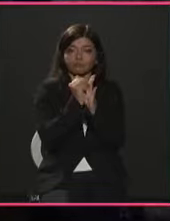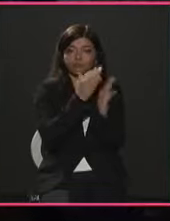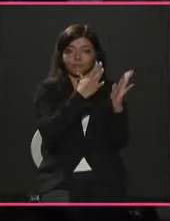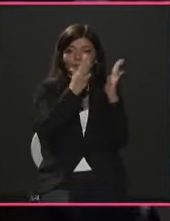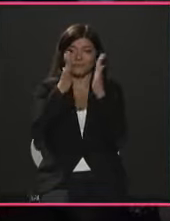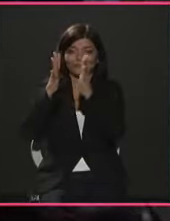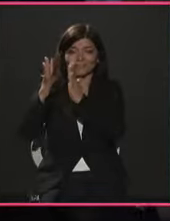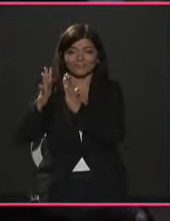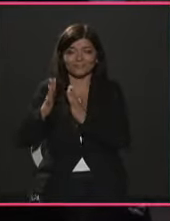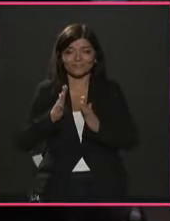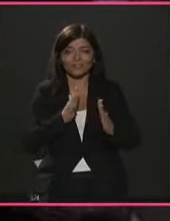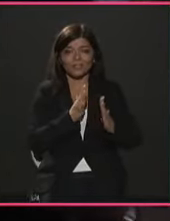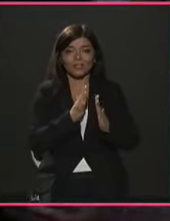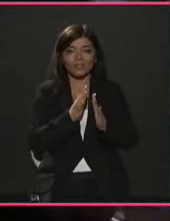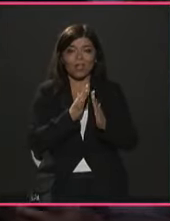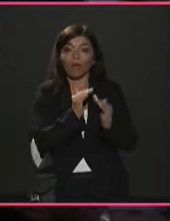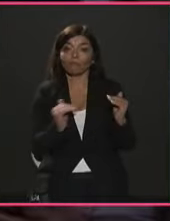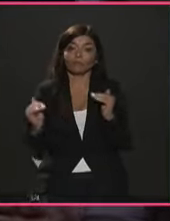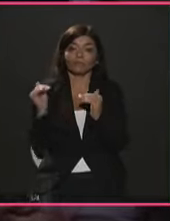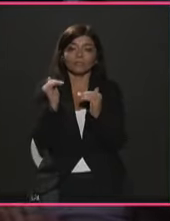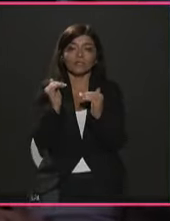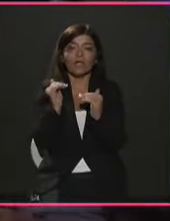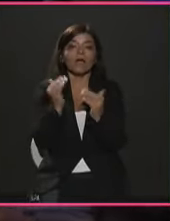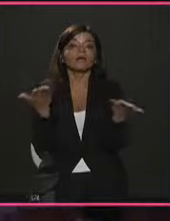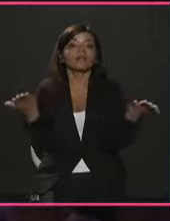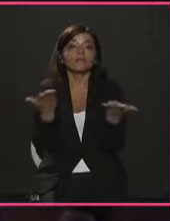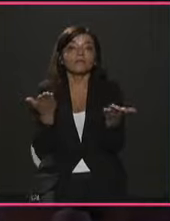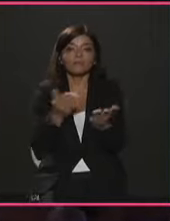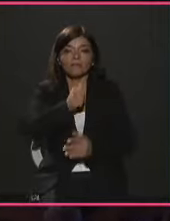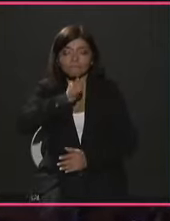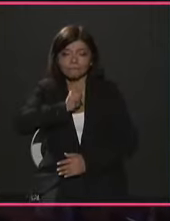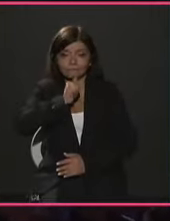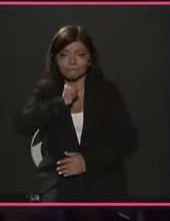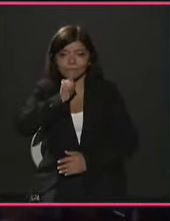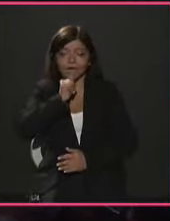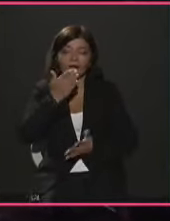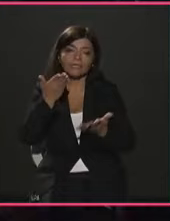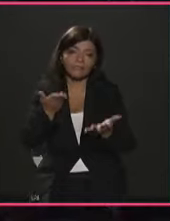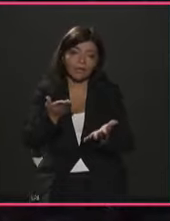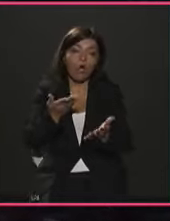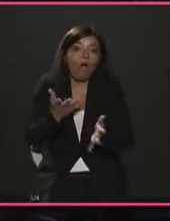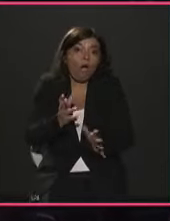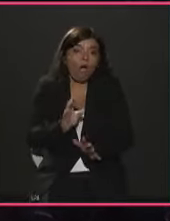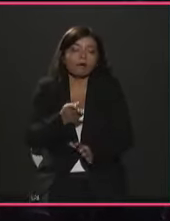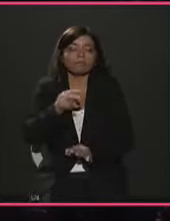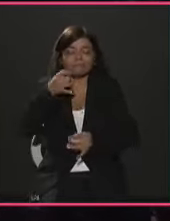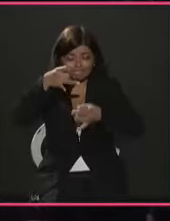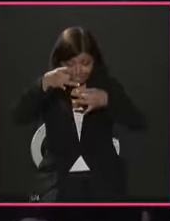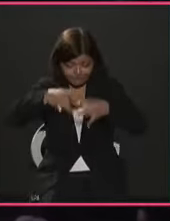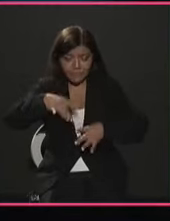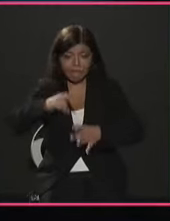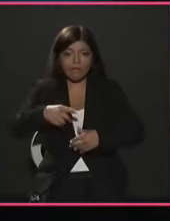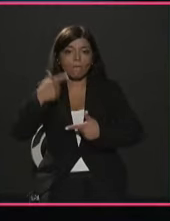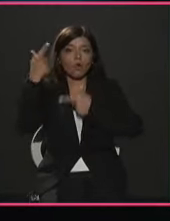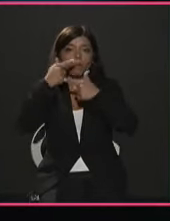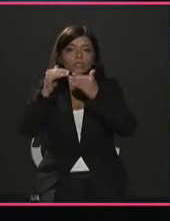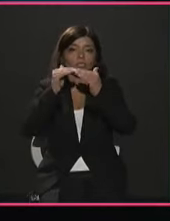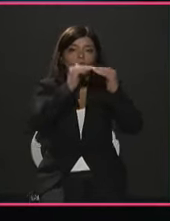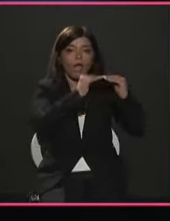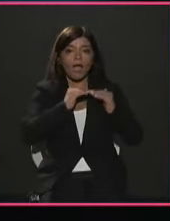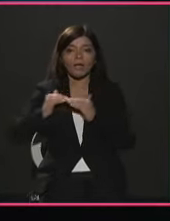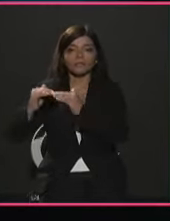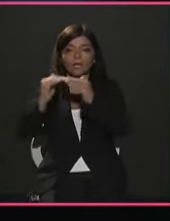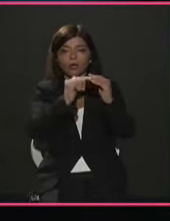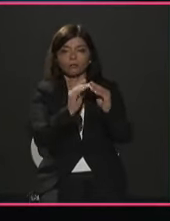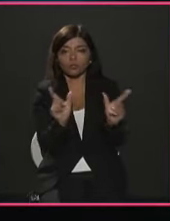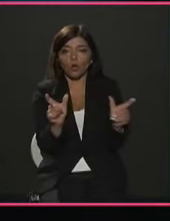más y por sobre todo nos falta eh o más bien tenemos el convencimiento político que es transversal desde